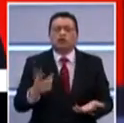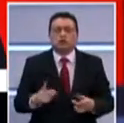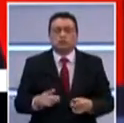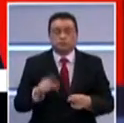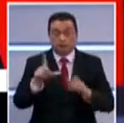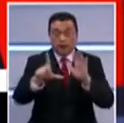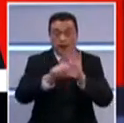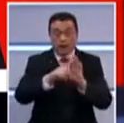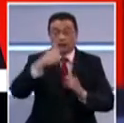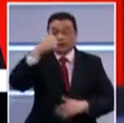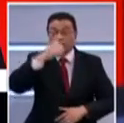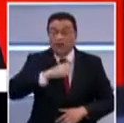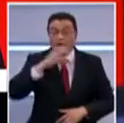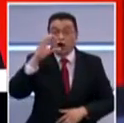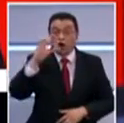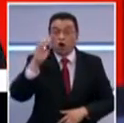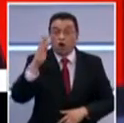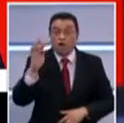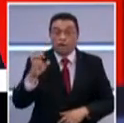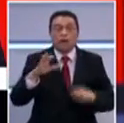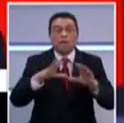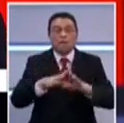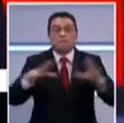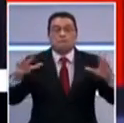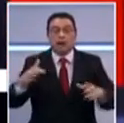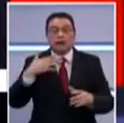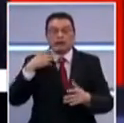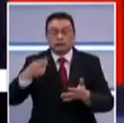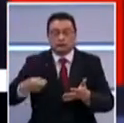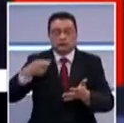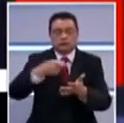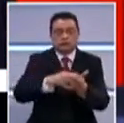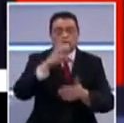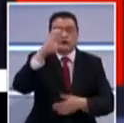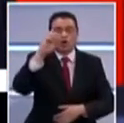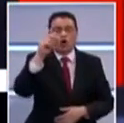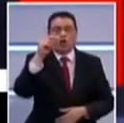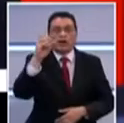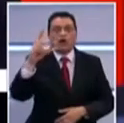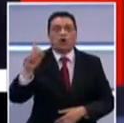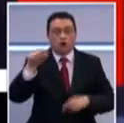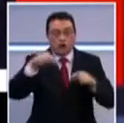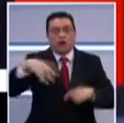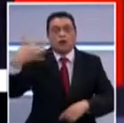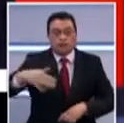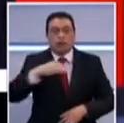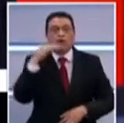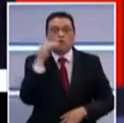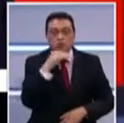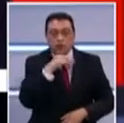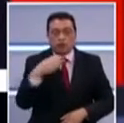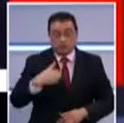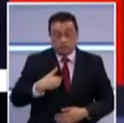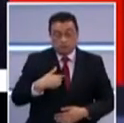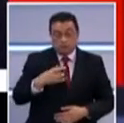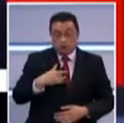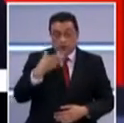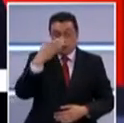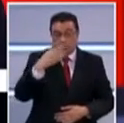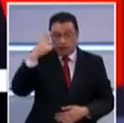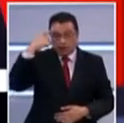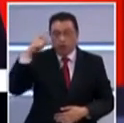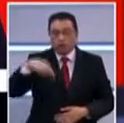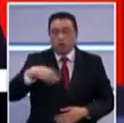ley reservada del cobre es mucho más que el financiamiento de codelco que es importante que es urgente que a mí particularmente tenemos